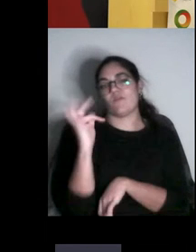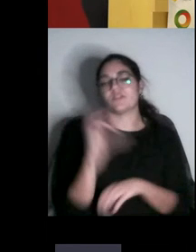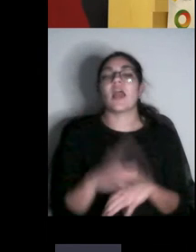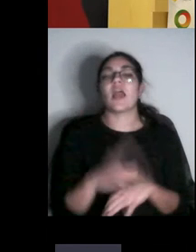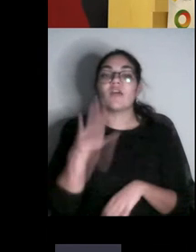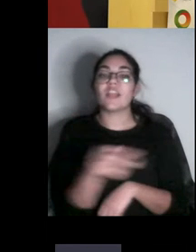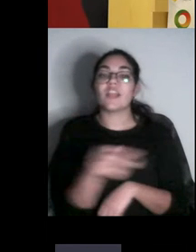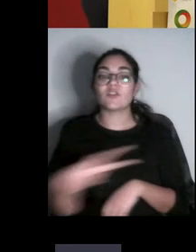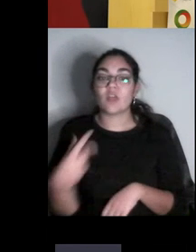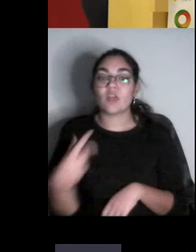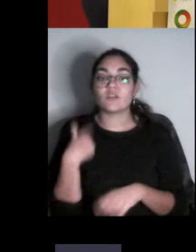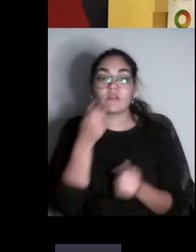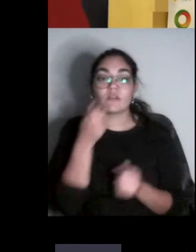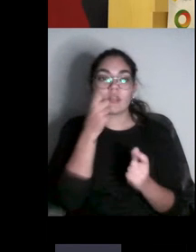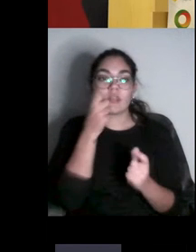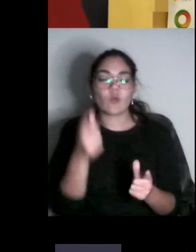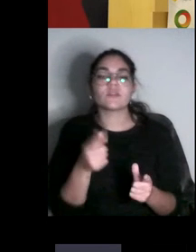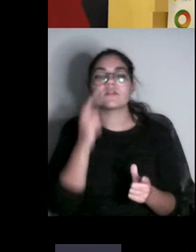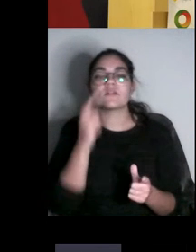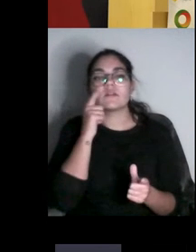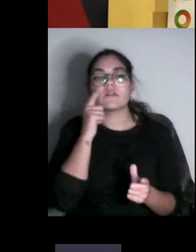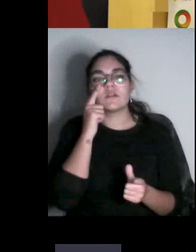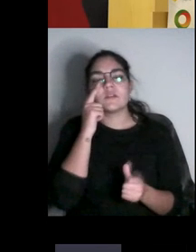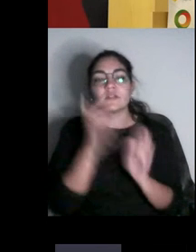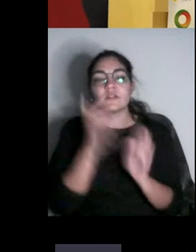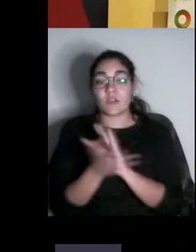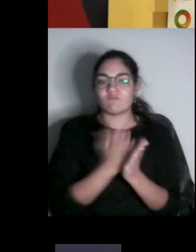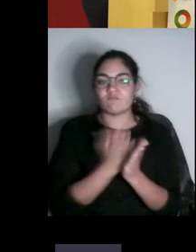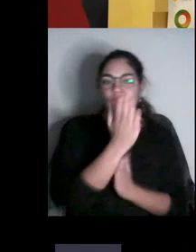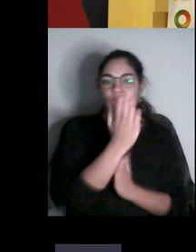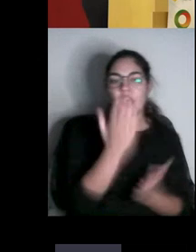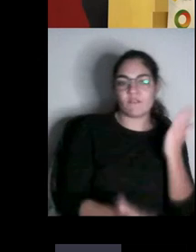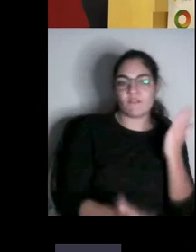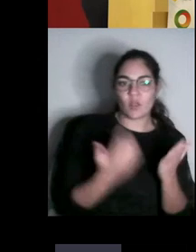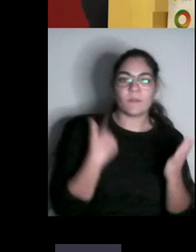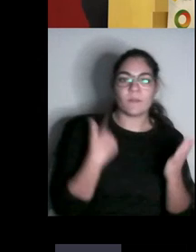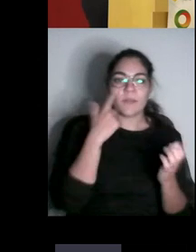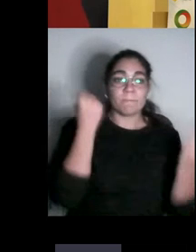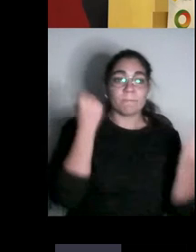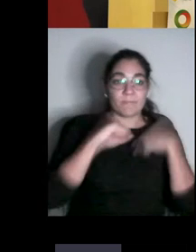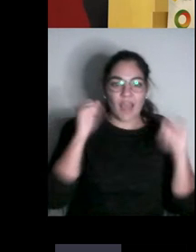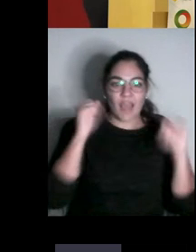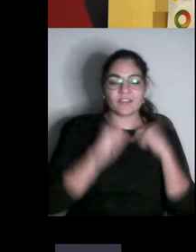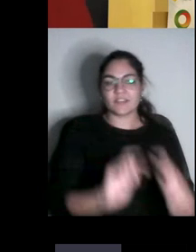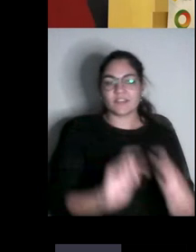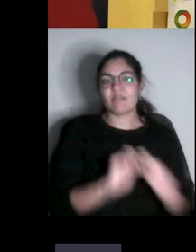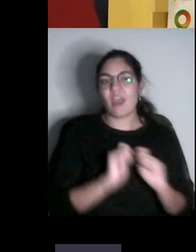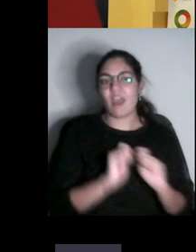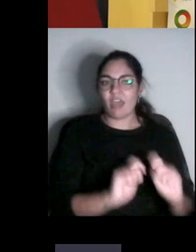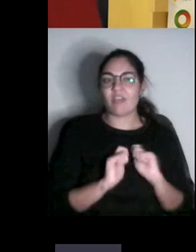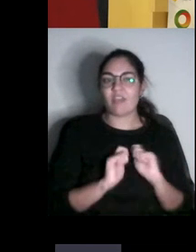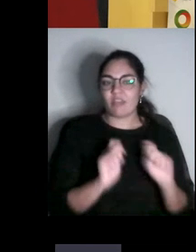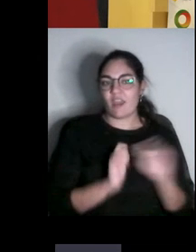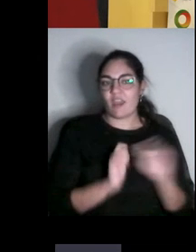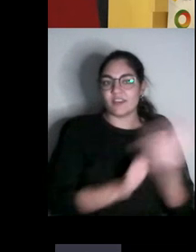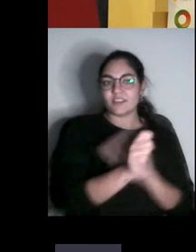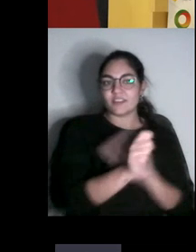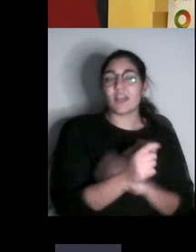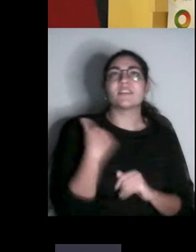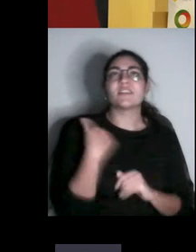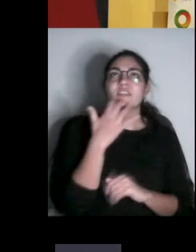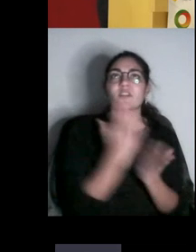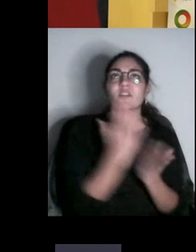obtenidos hemos calificado o sea hemos evaluado por un lado la entrega de las prácticas del curso 2019 2020